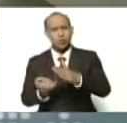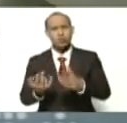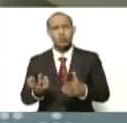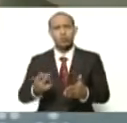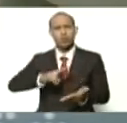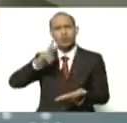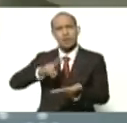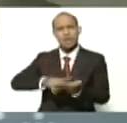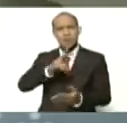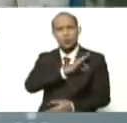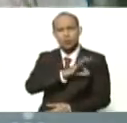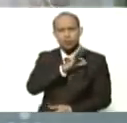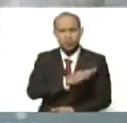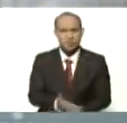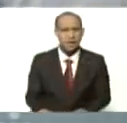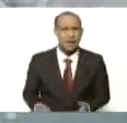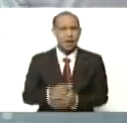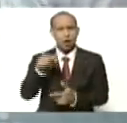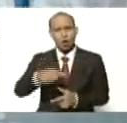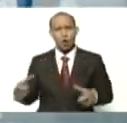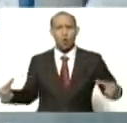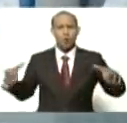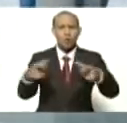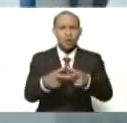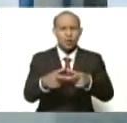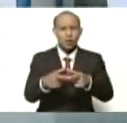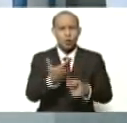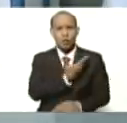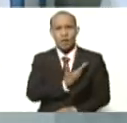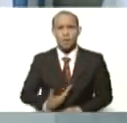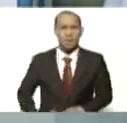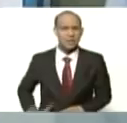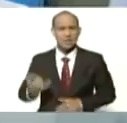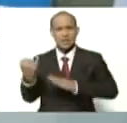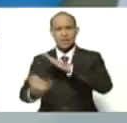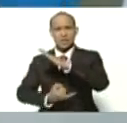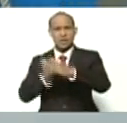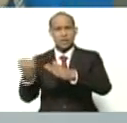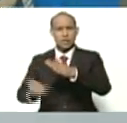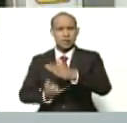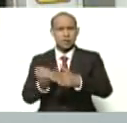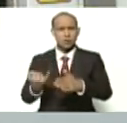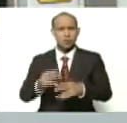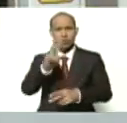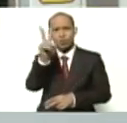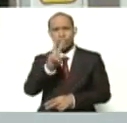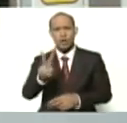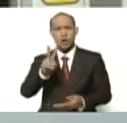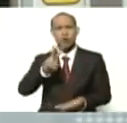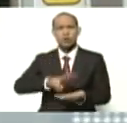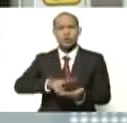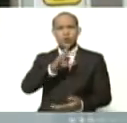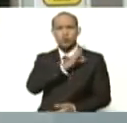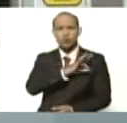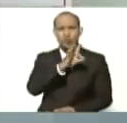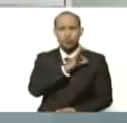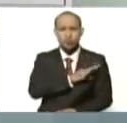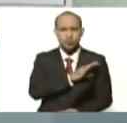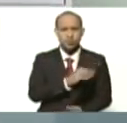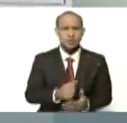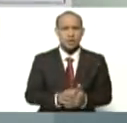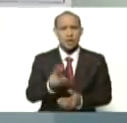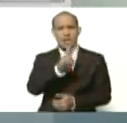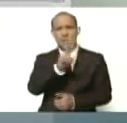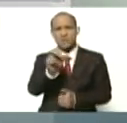sociales hoy tuvieron una reunión la presidenta del instituto venezolano de los seguros sociales magaly gutiérrez y la